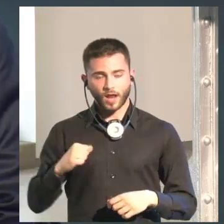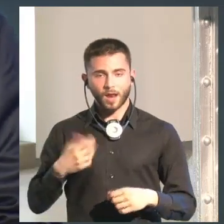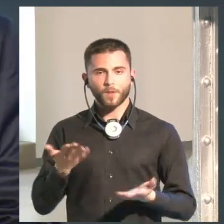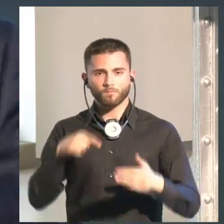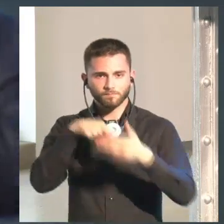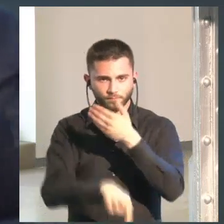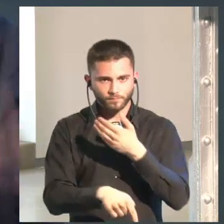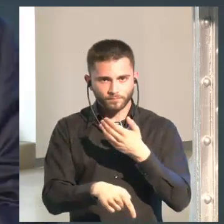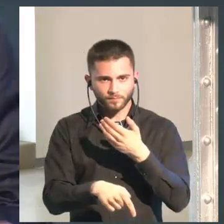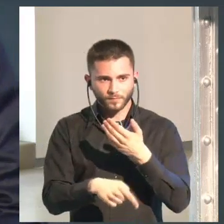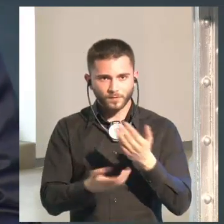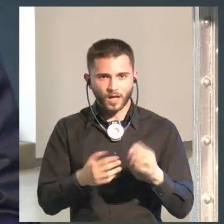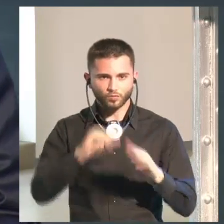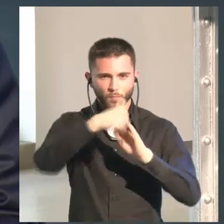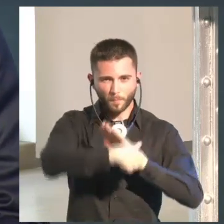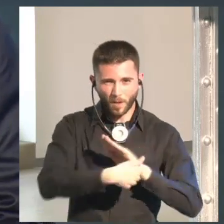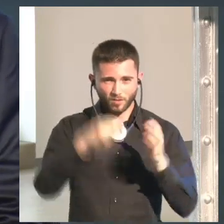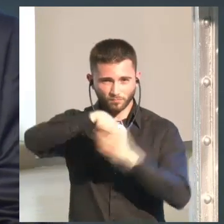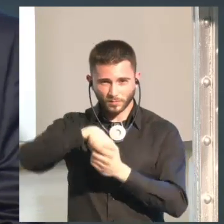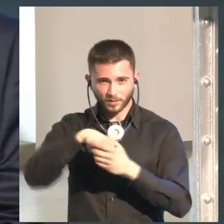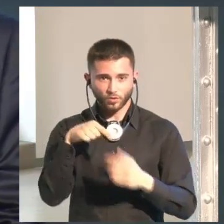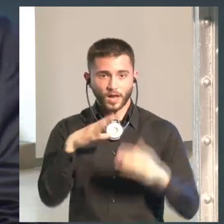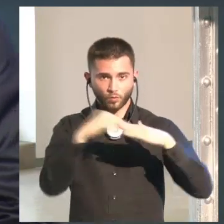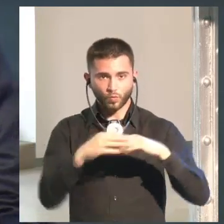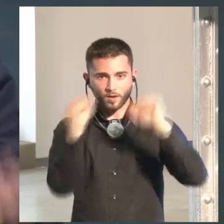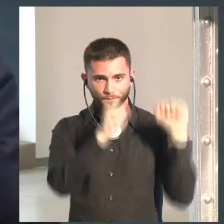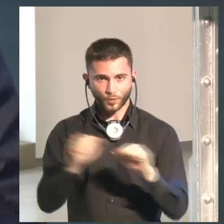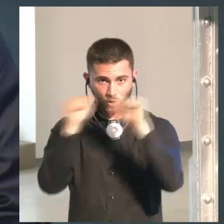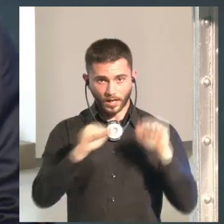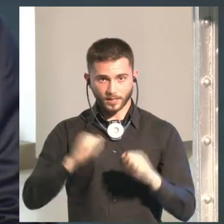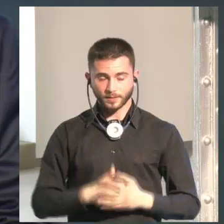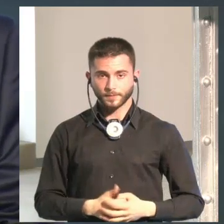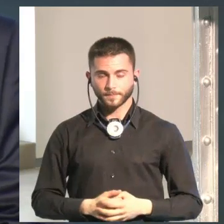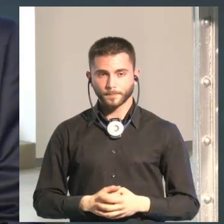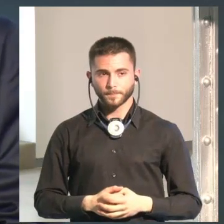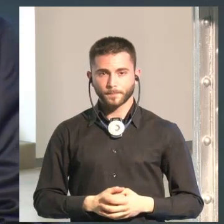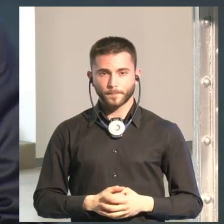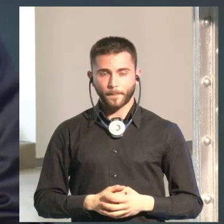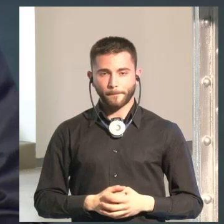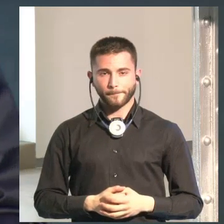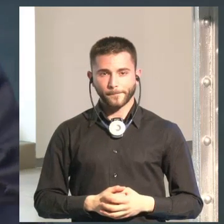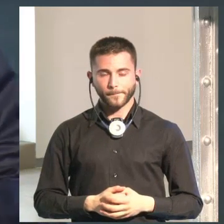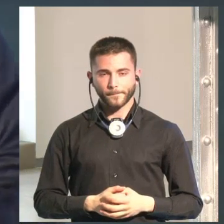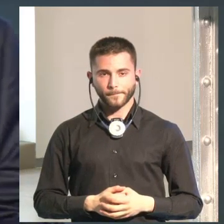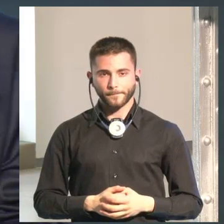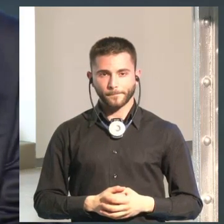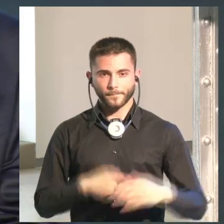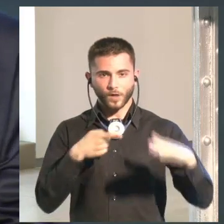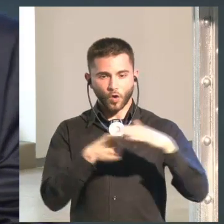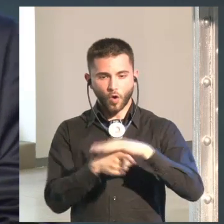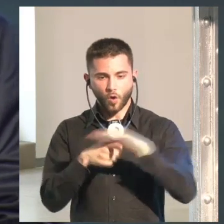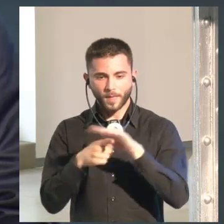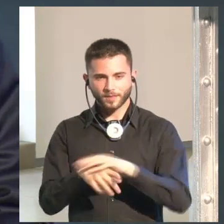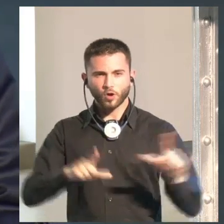normativa, están dentro de un marco que protege a los usuarios. Los operadores o los jugadores over